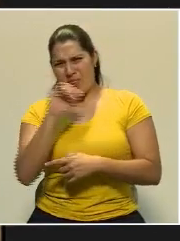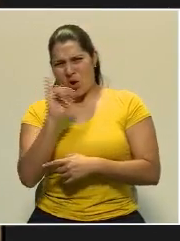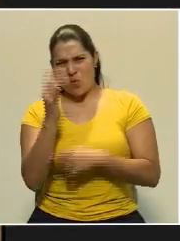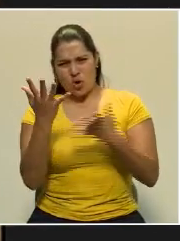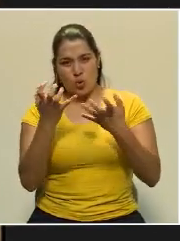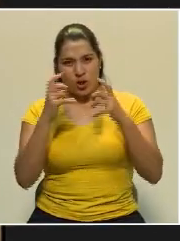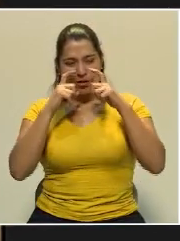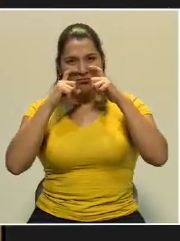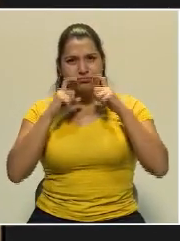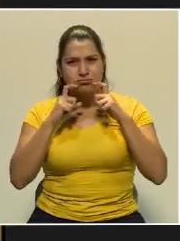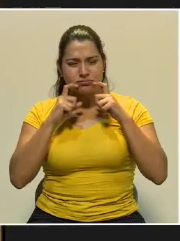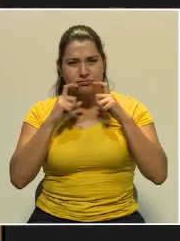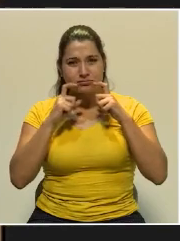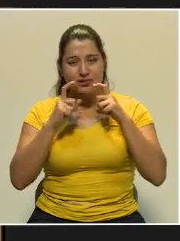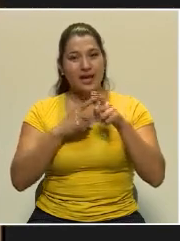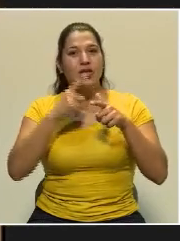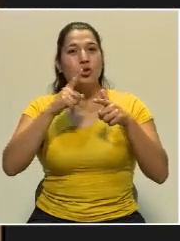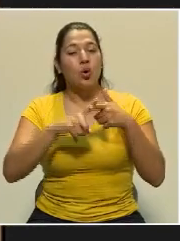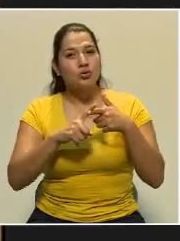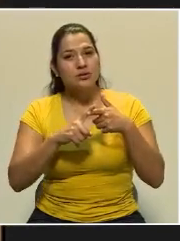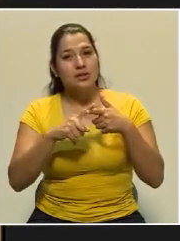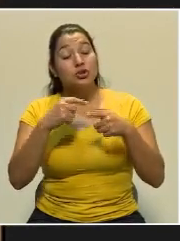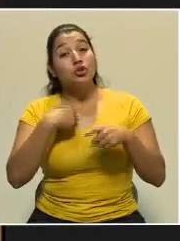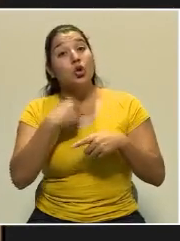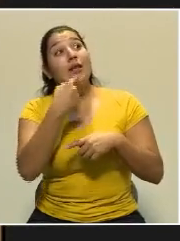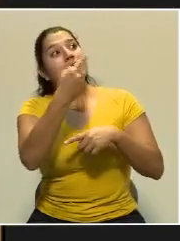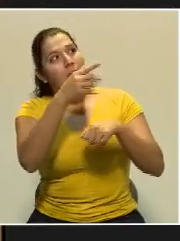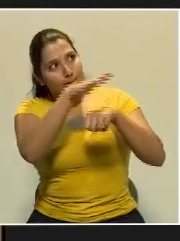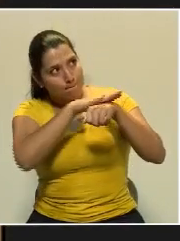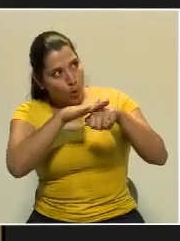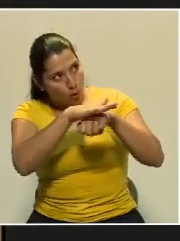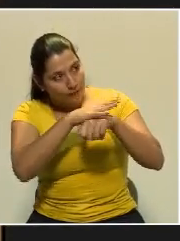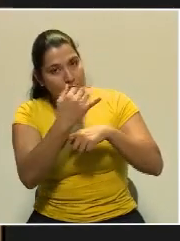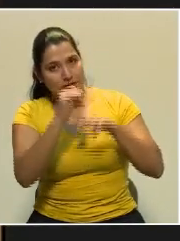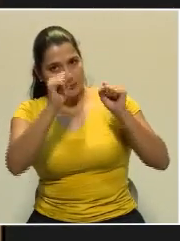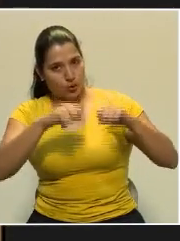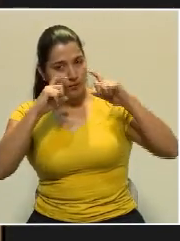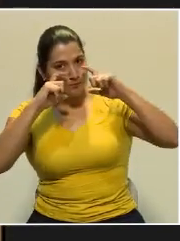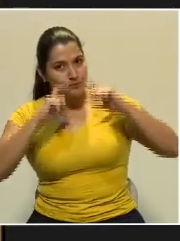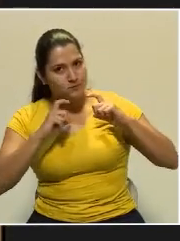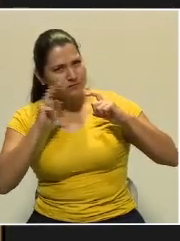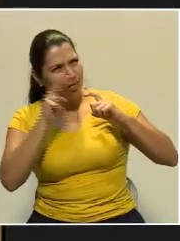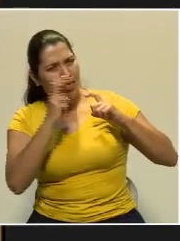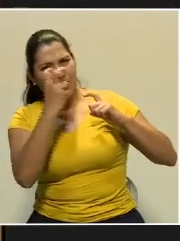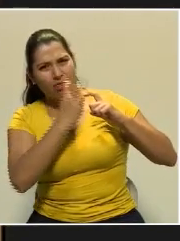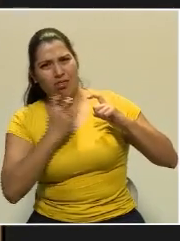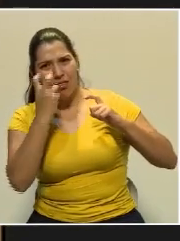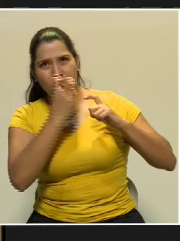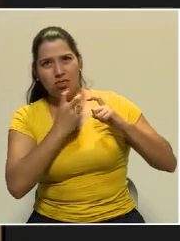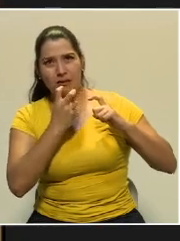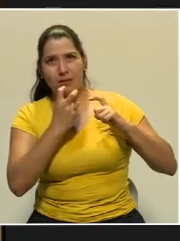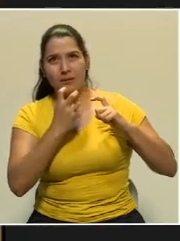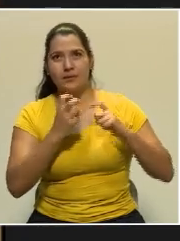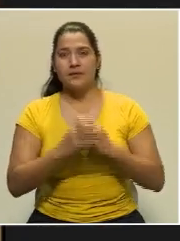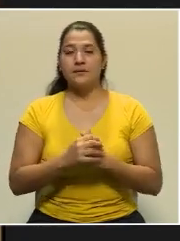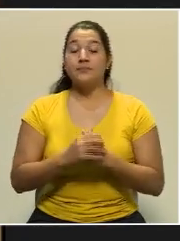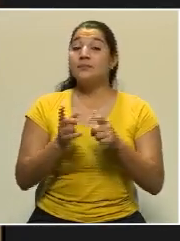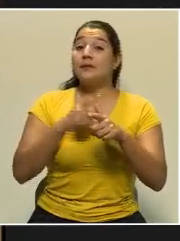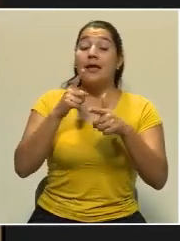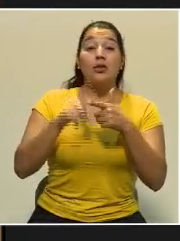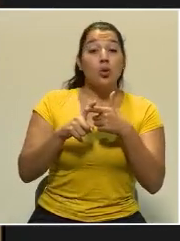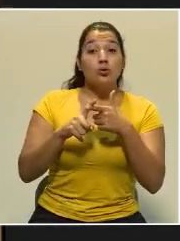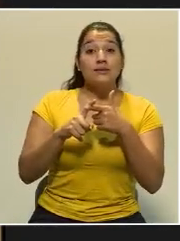bajar. Entonces, yo le pedí, por favor, que si puedo bajar. No había forma.